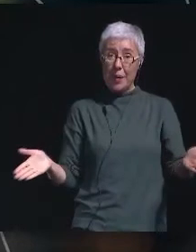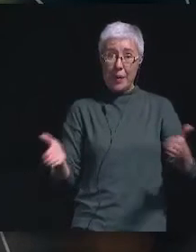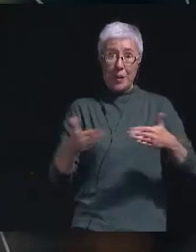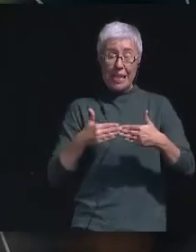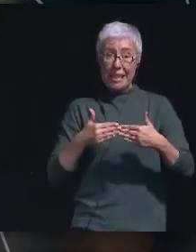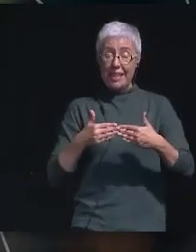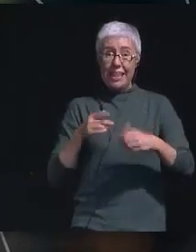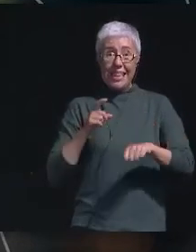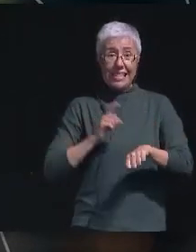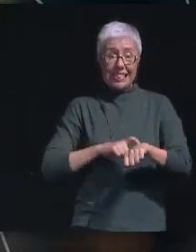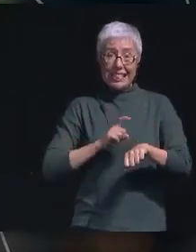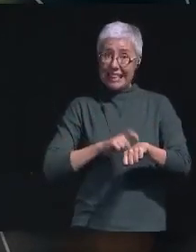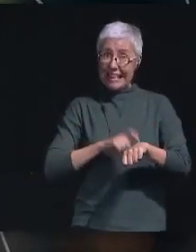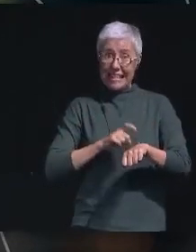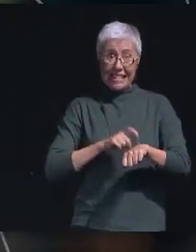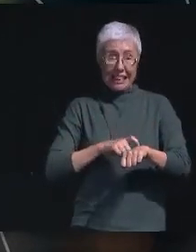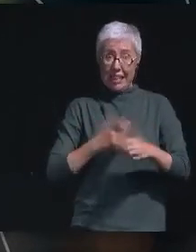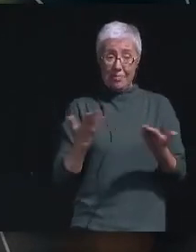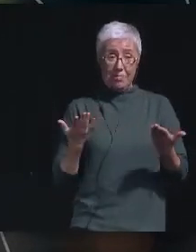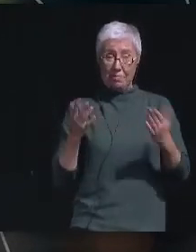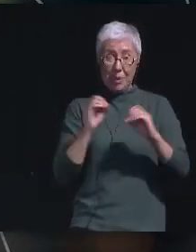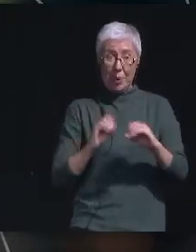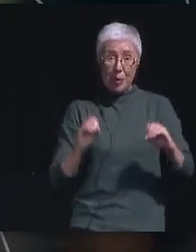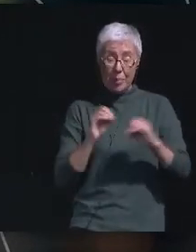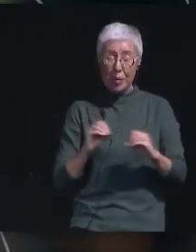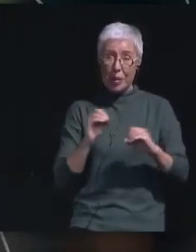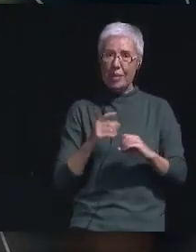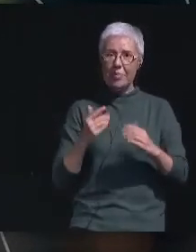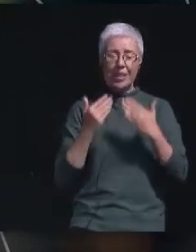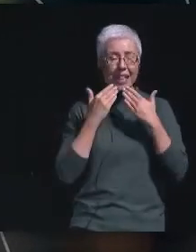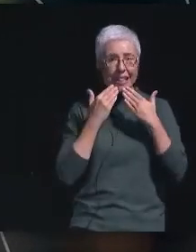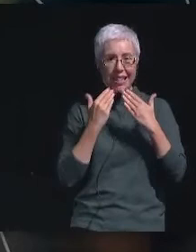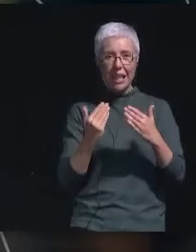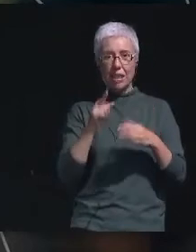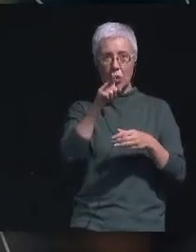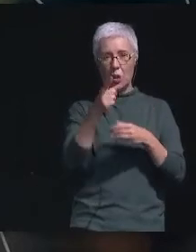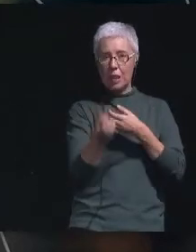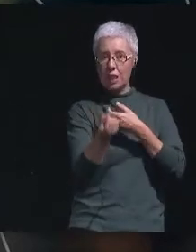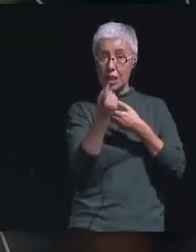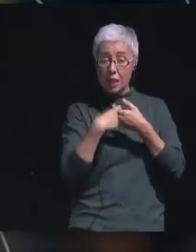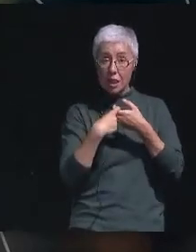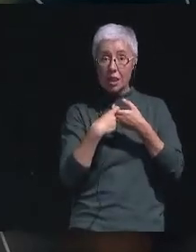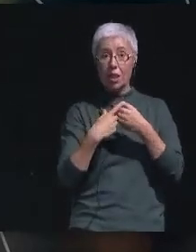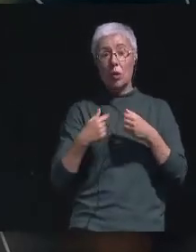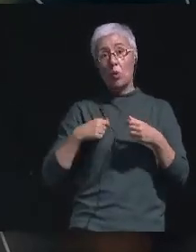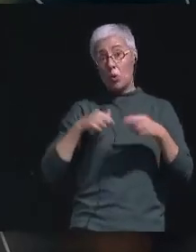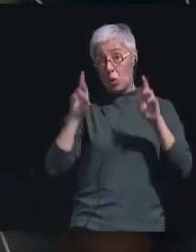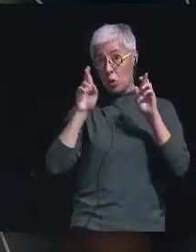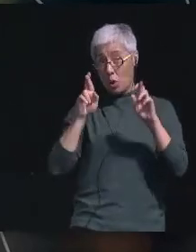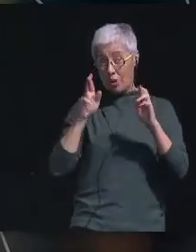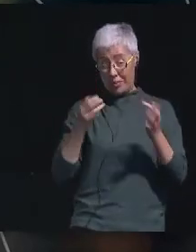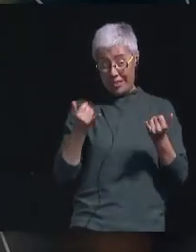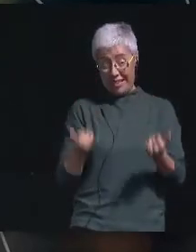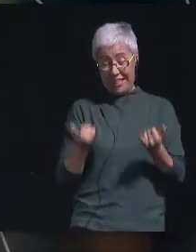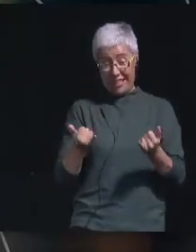José, gracias por tu intervención. Esperamos que en estos momentos que estamos viviendo esta